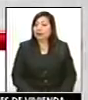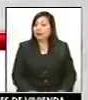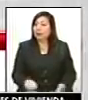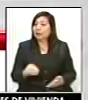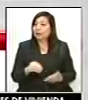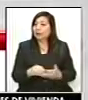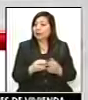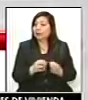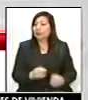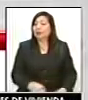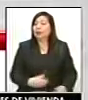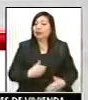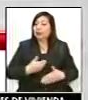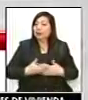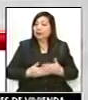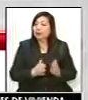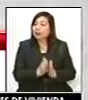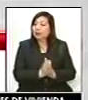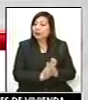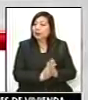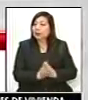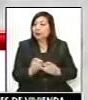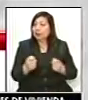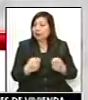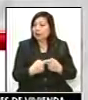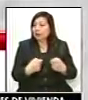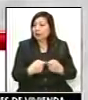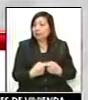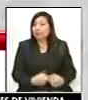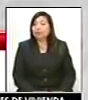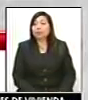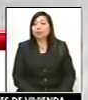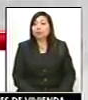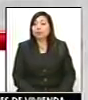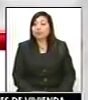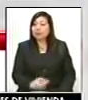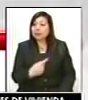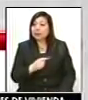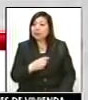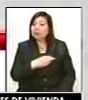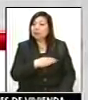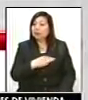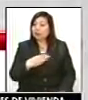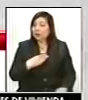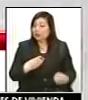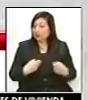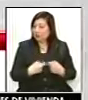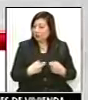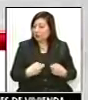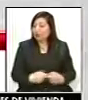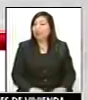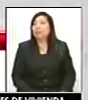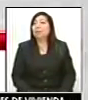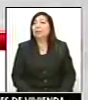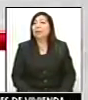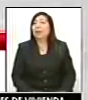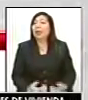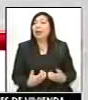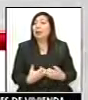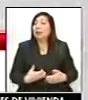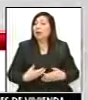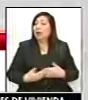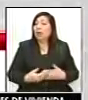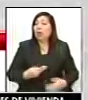concesión definitiva de generación de energía eléctrica otorgado por la Dirección de Electricidad del Ministerio de Energía y Minas a empresa de